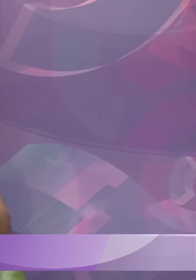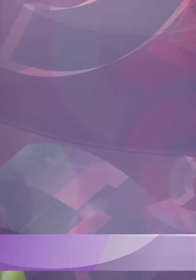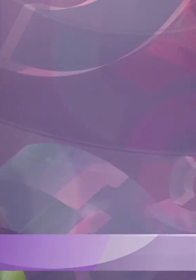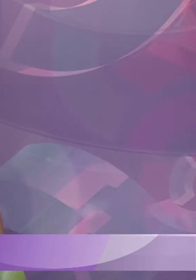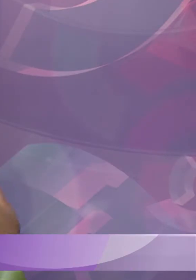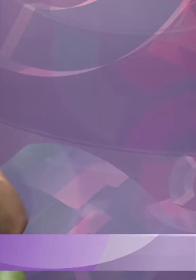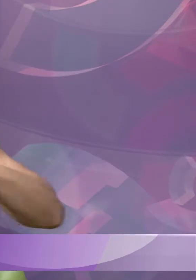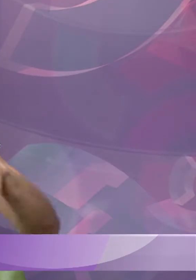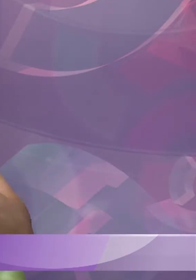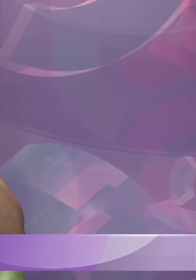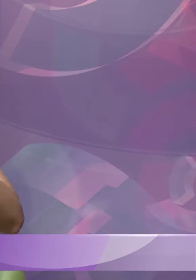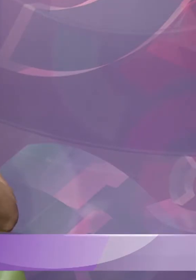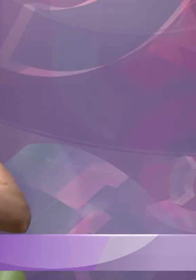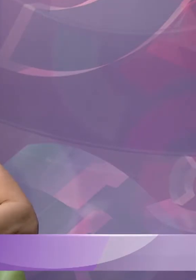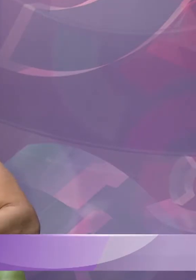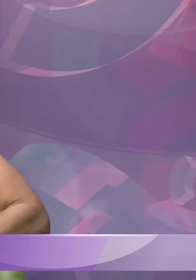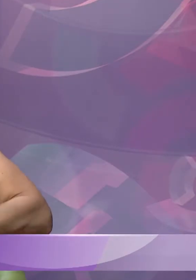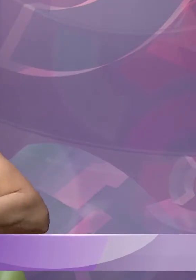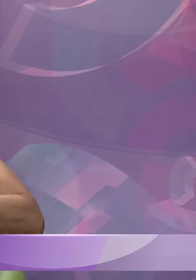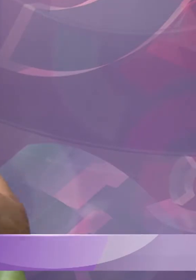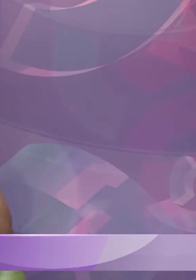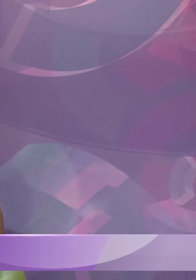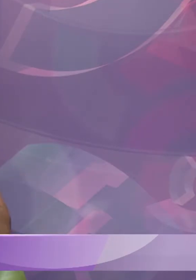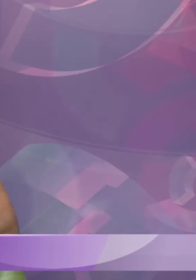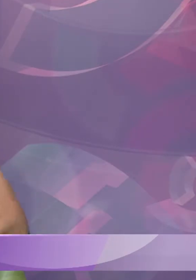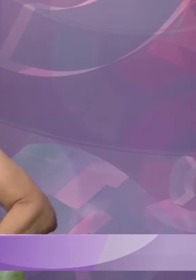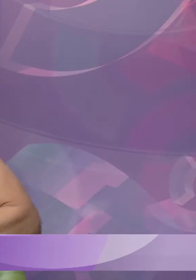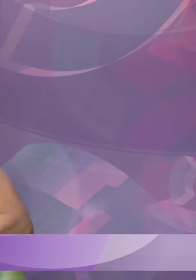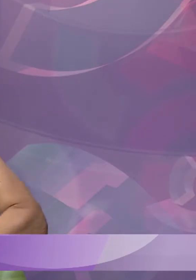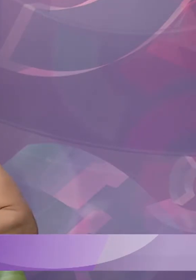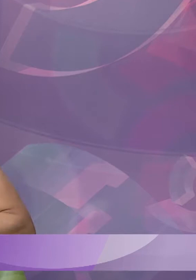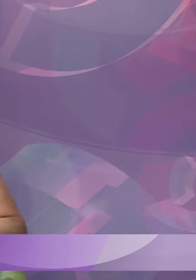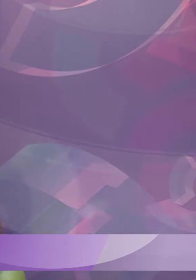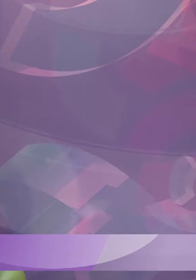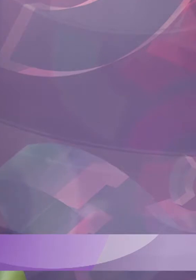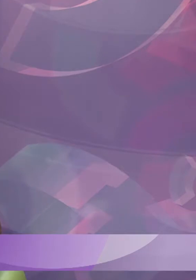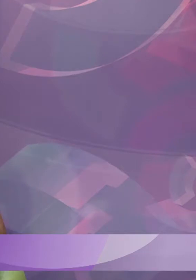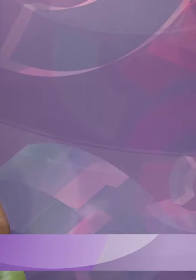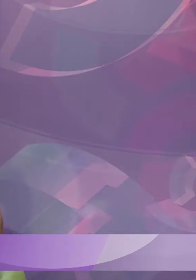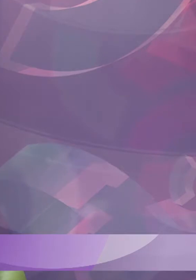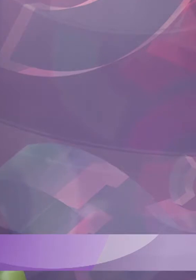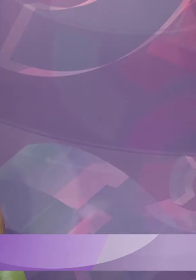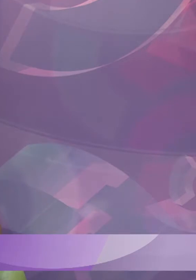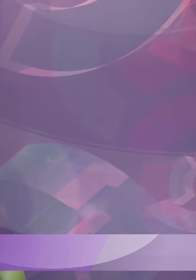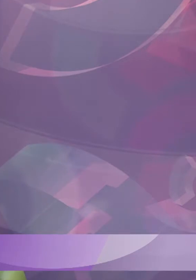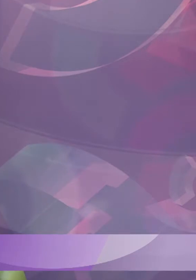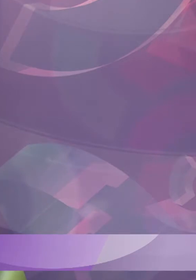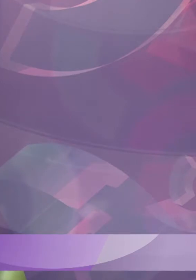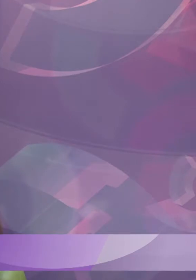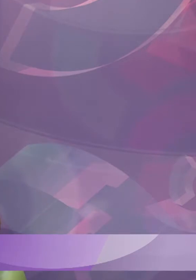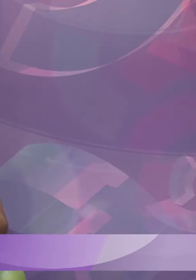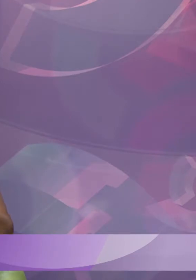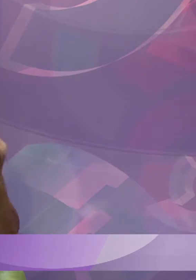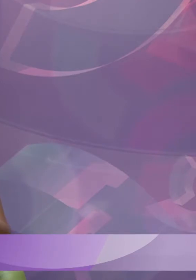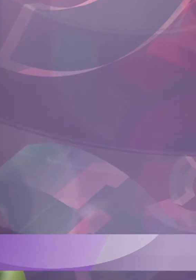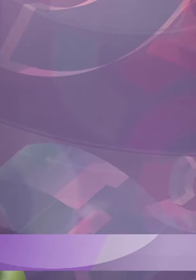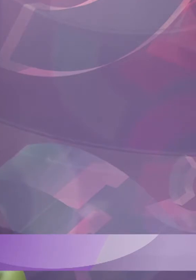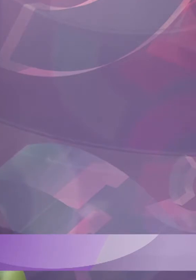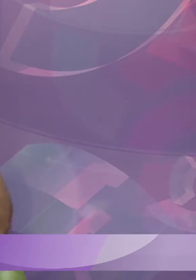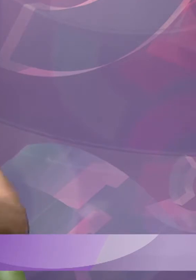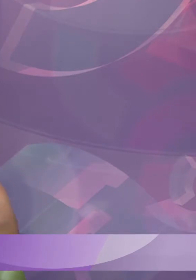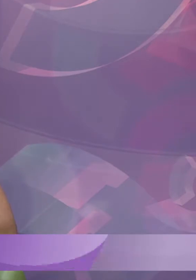Las redes sociales son un espacio en que podemos aprender y también divertirnos. Hemos querido traer a la tele algunos